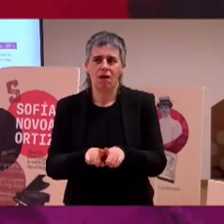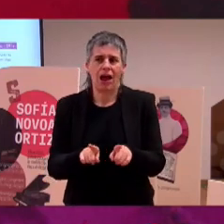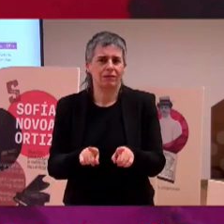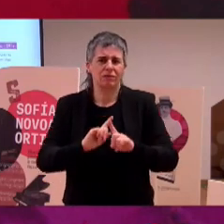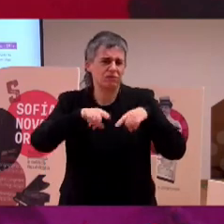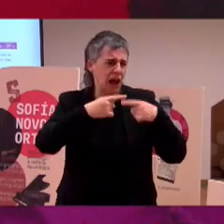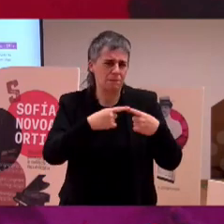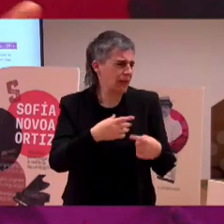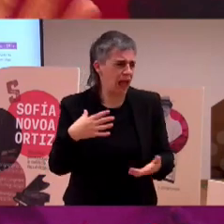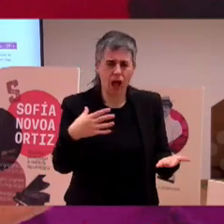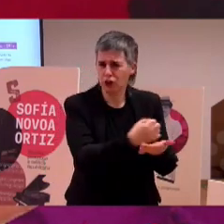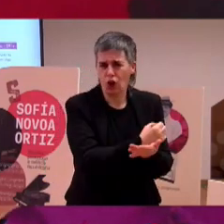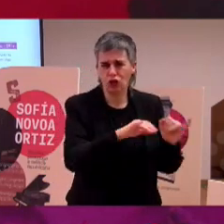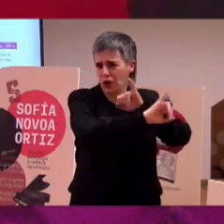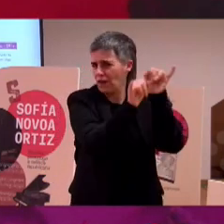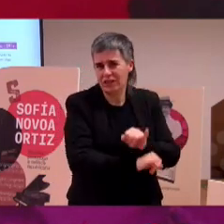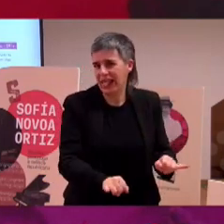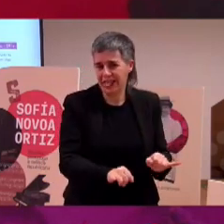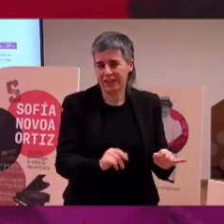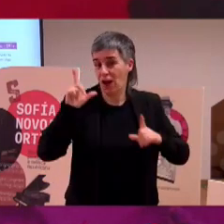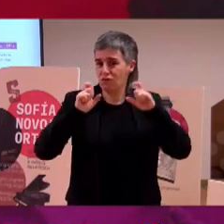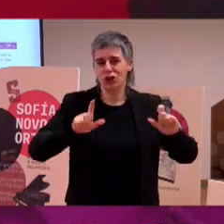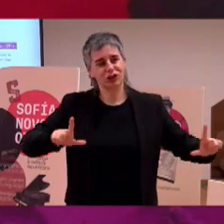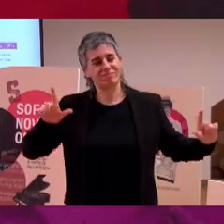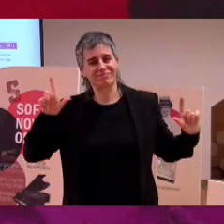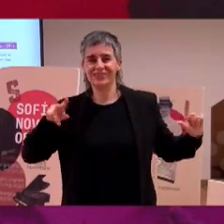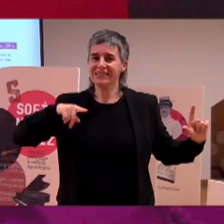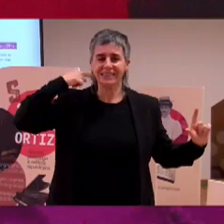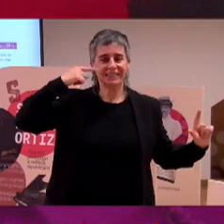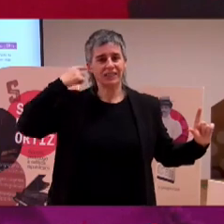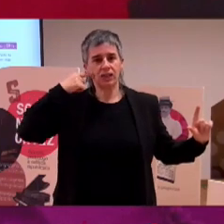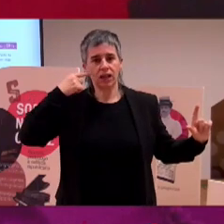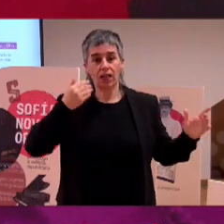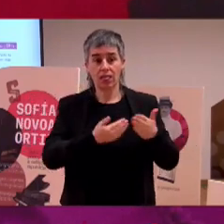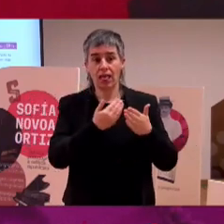había casi toda a familia, están todos felices na foto, e aos poucos días